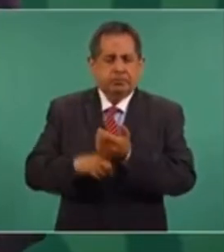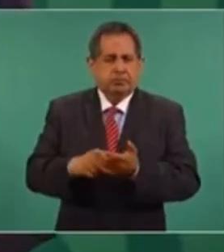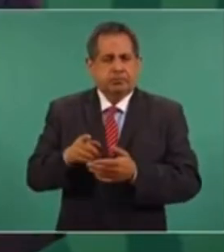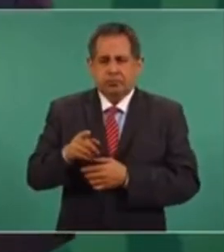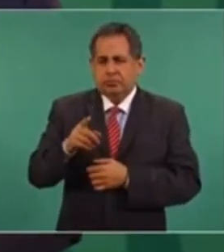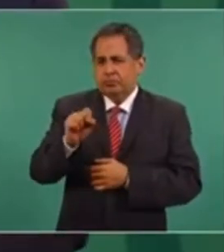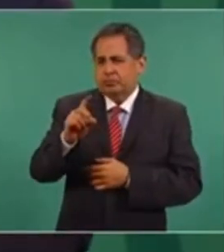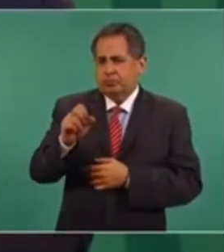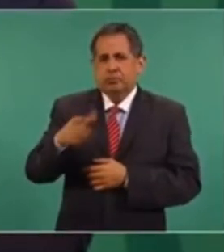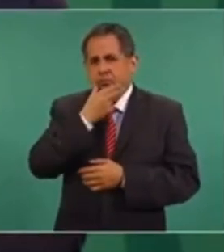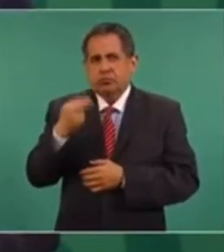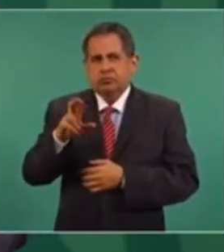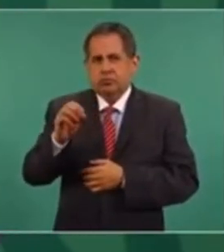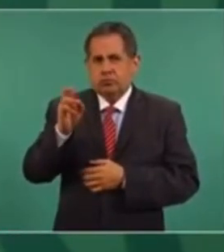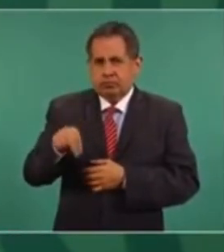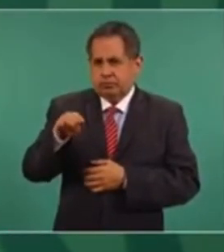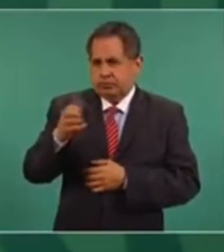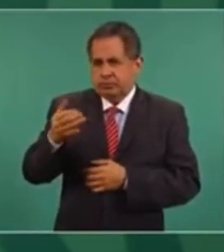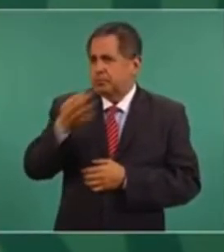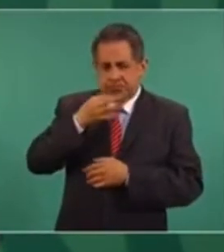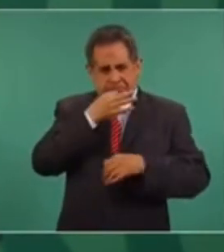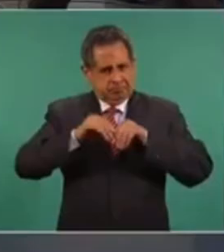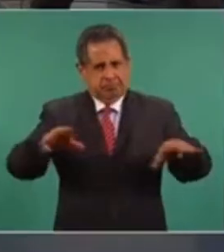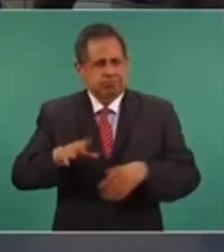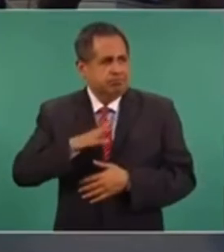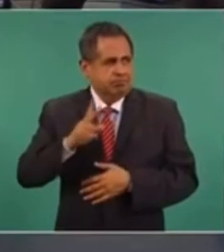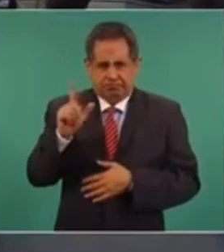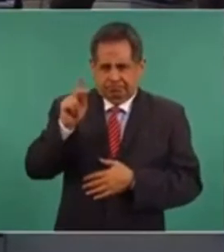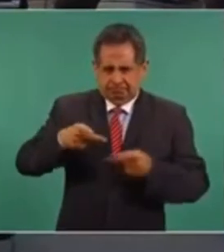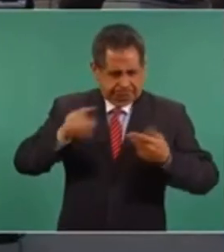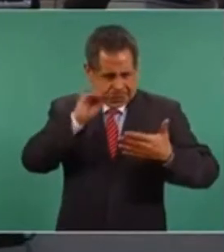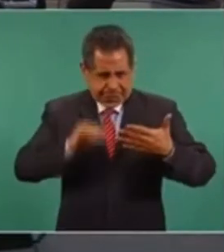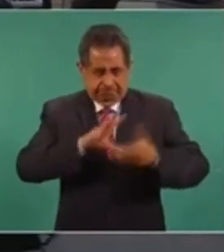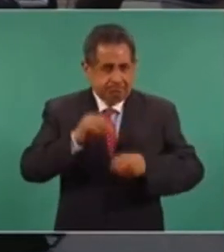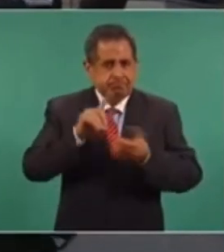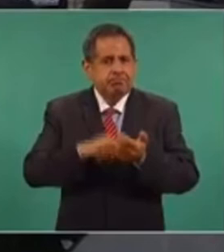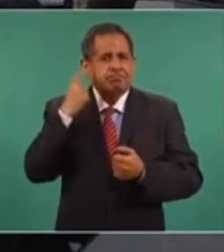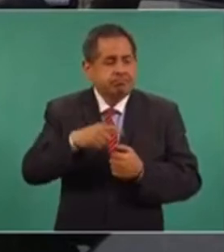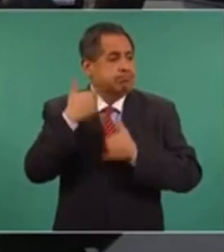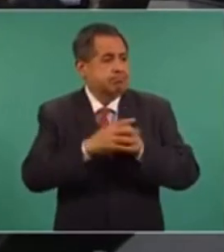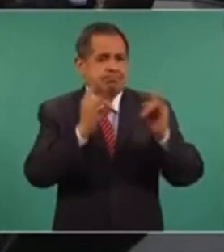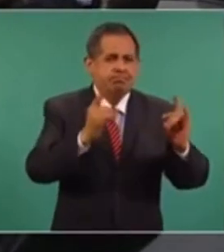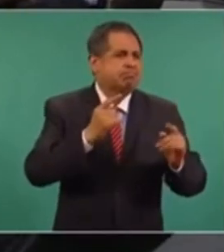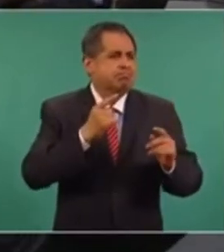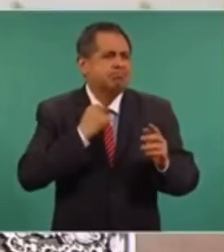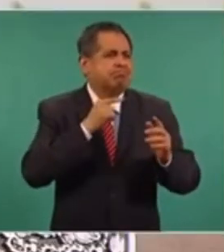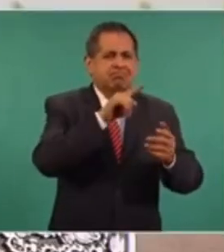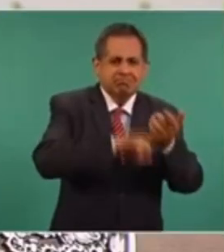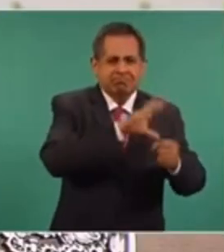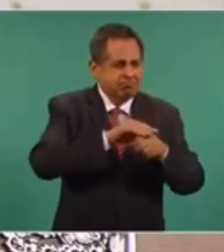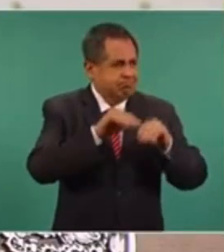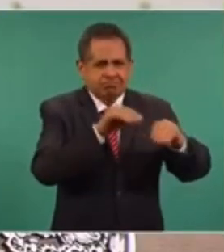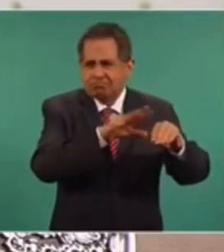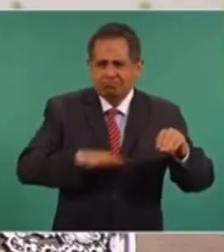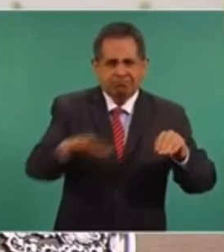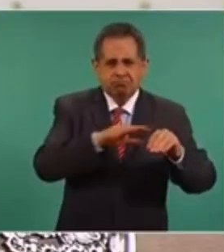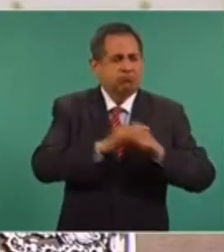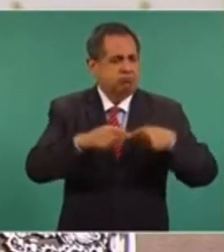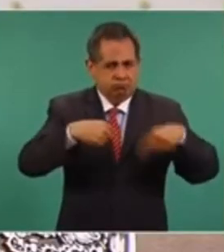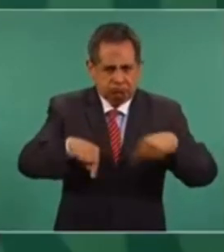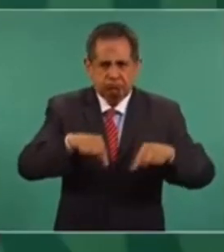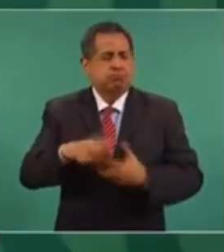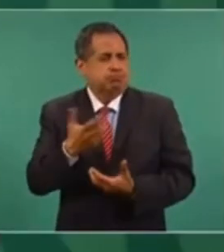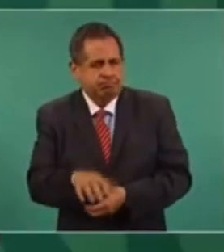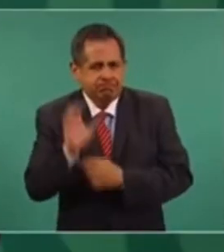Urbano, a Román Meyer, que les informe, porque es un plan que tenemos, para que haya canchas suficientes de fútbol,